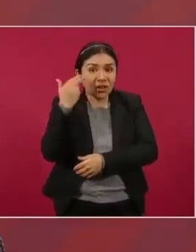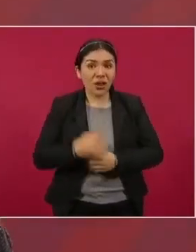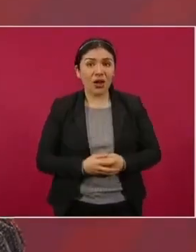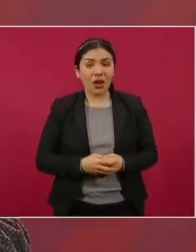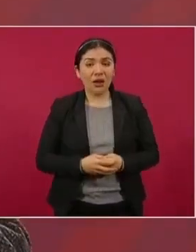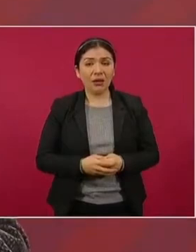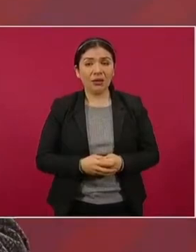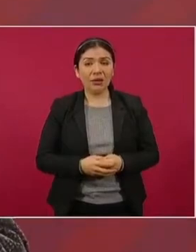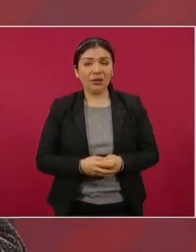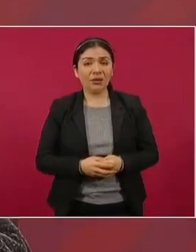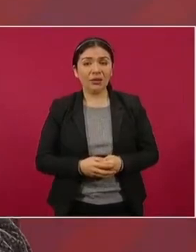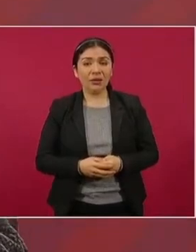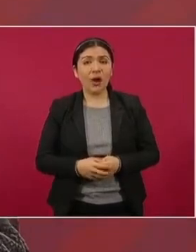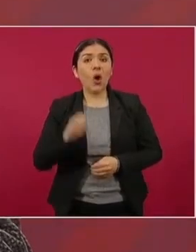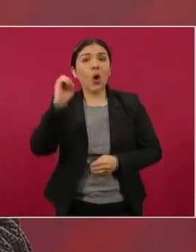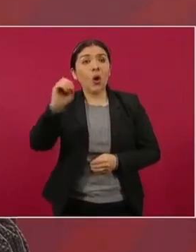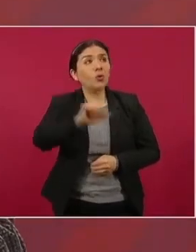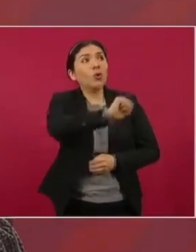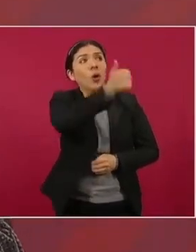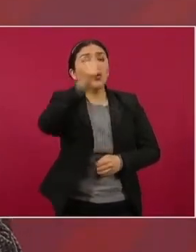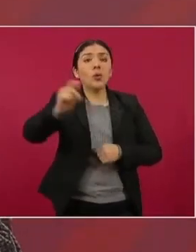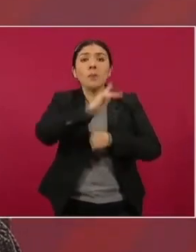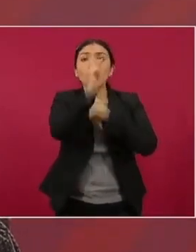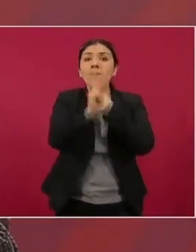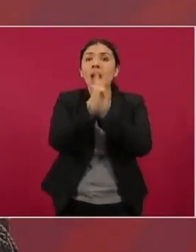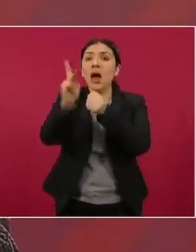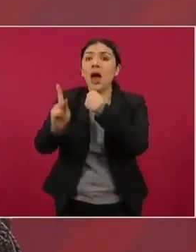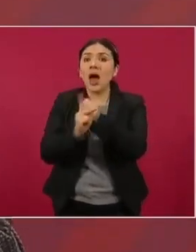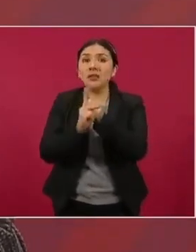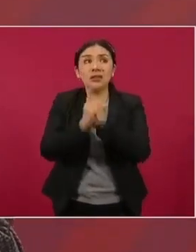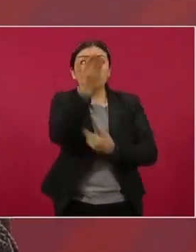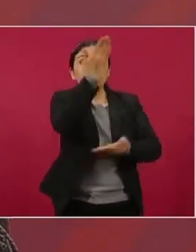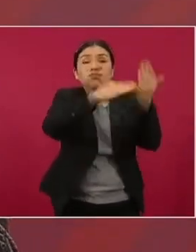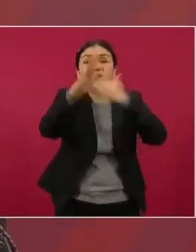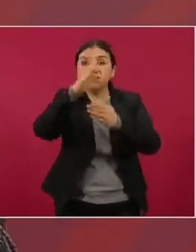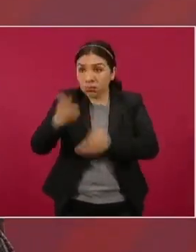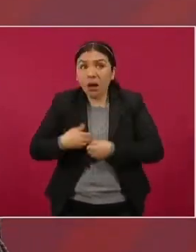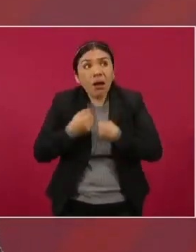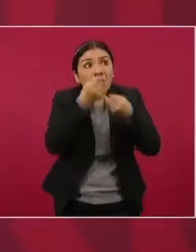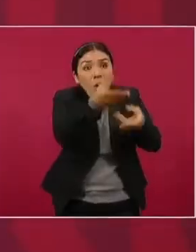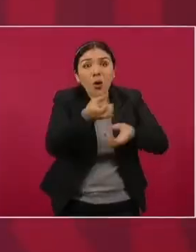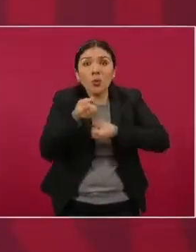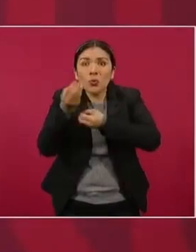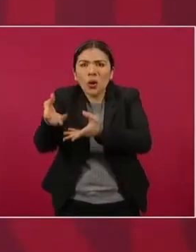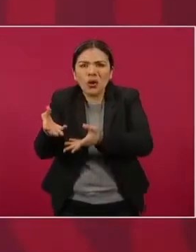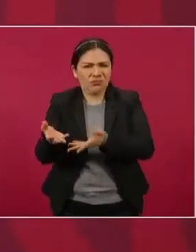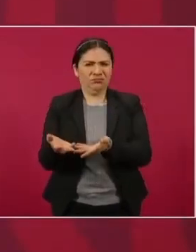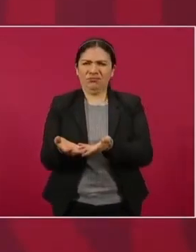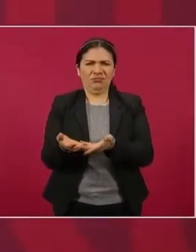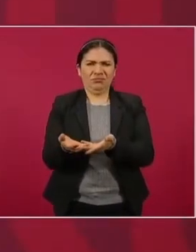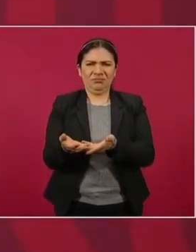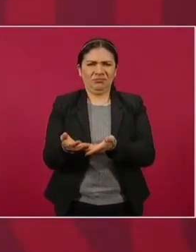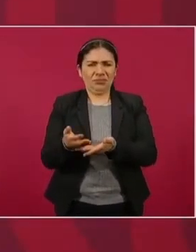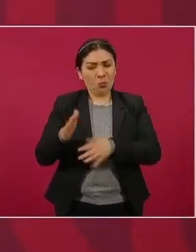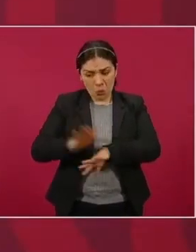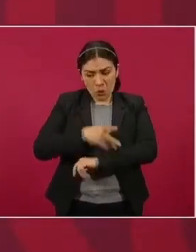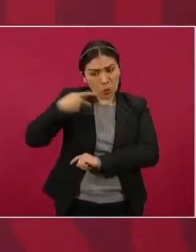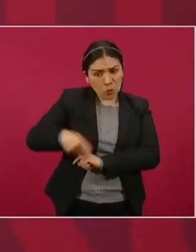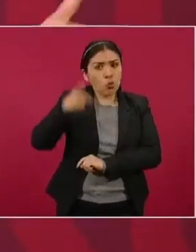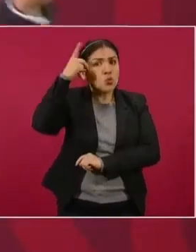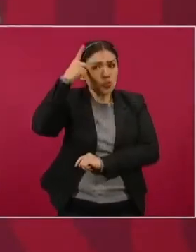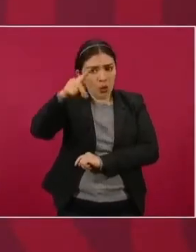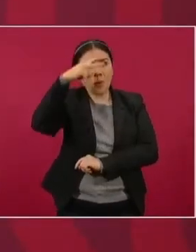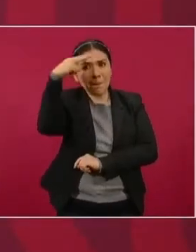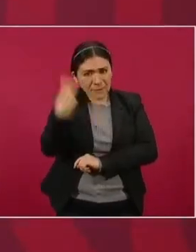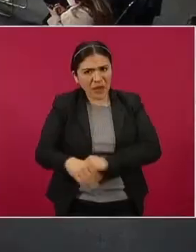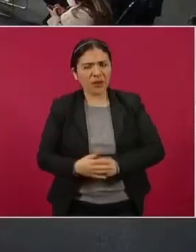a potencias extranjeras no sólo es porque pertenece a mexico como nos